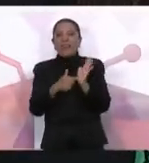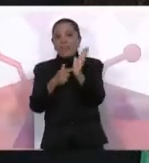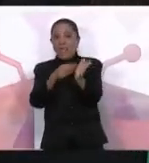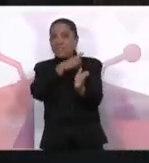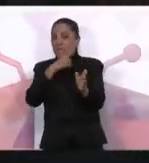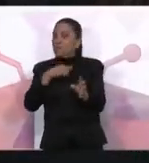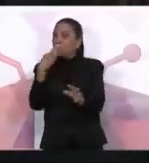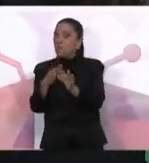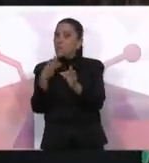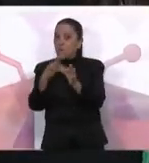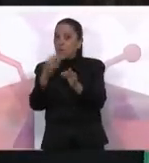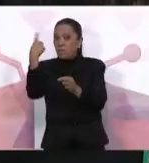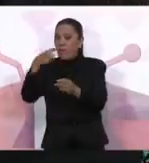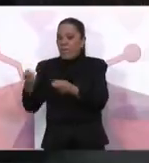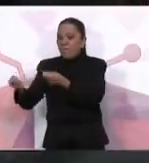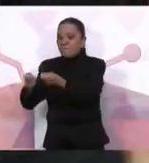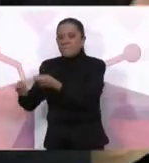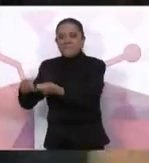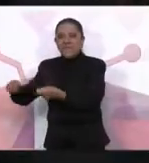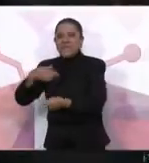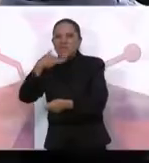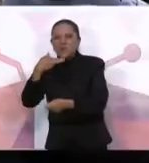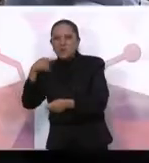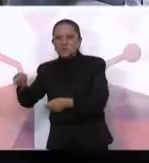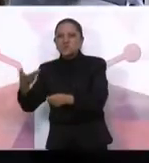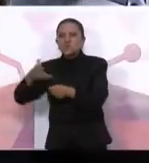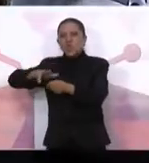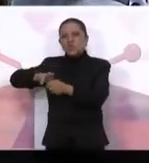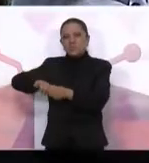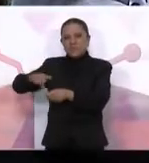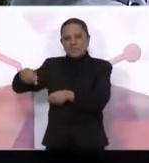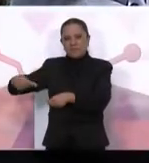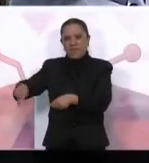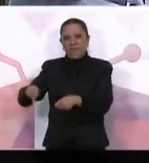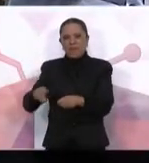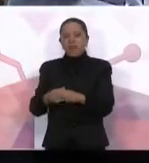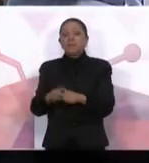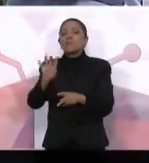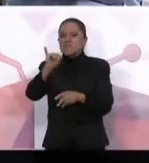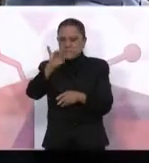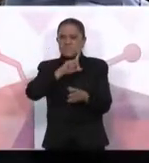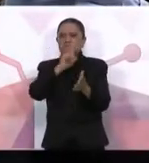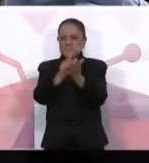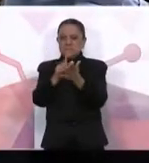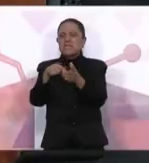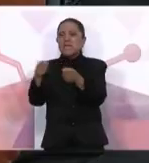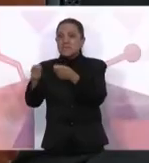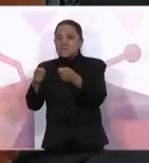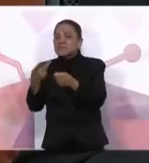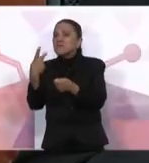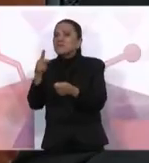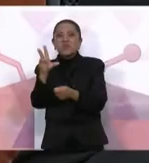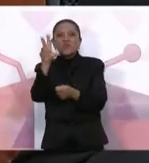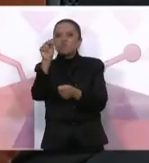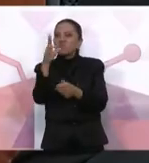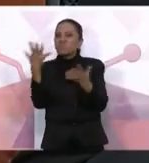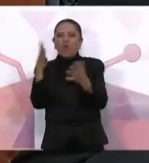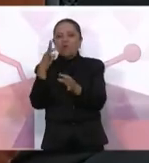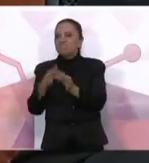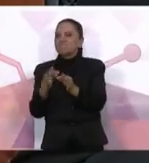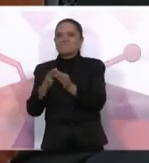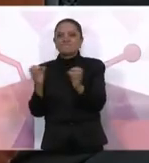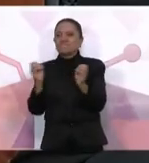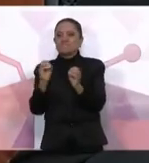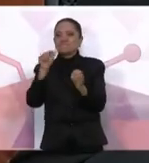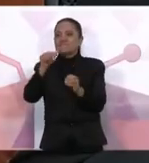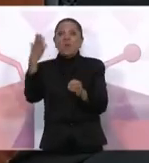el manejo de la disposición de los residuos sólidos efectivamente no se lleva a cabo en morelos tenemos